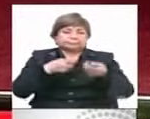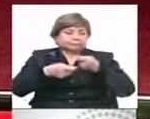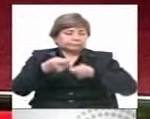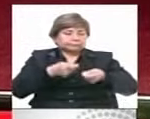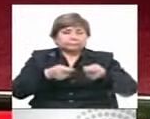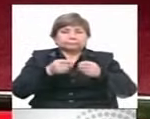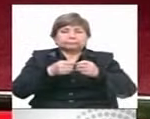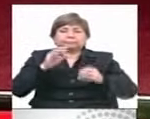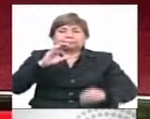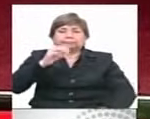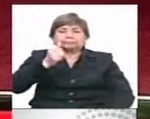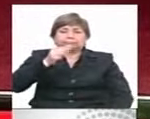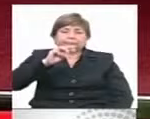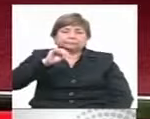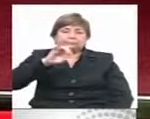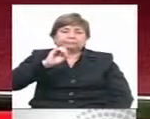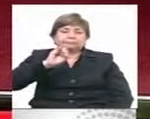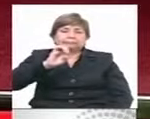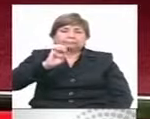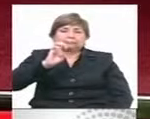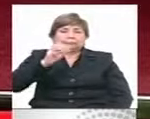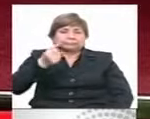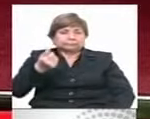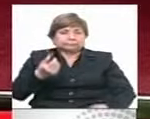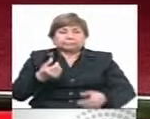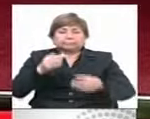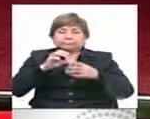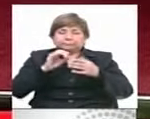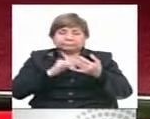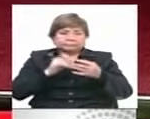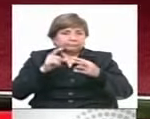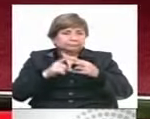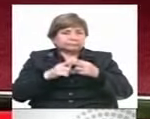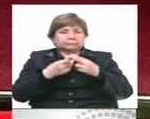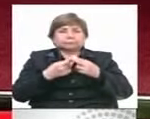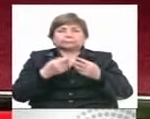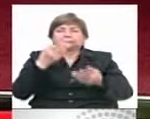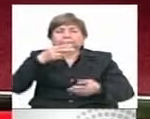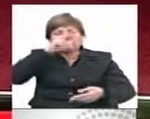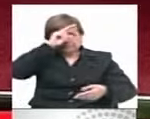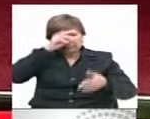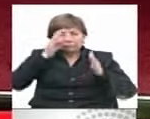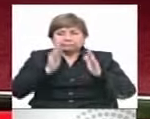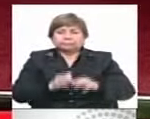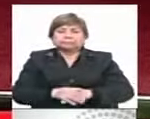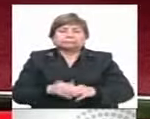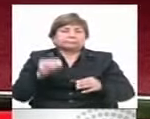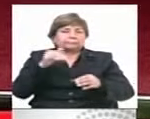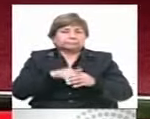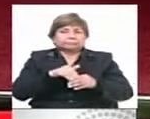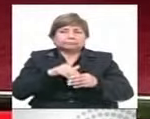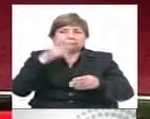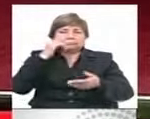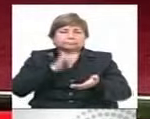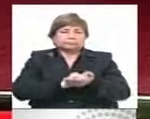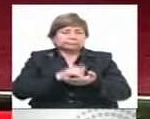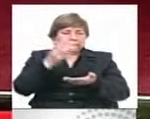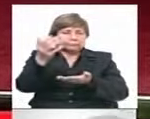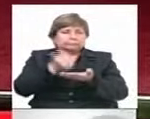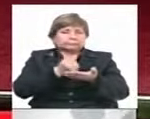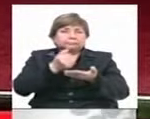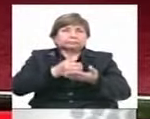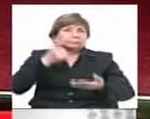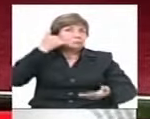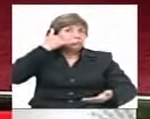con Camisea, el gas de Camisea, y puede darse prioridad a los peruanos. Han votado para que se le cobre a